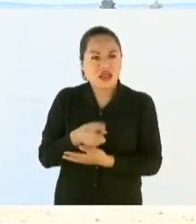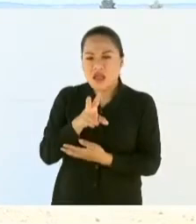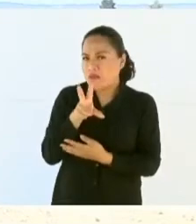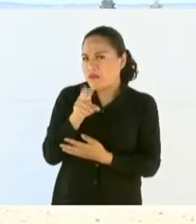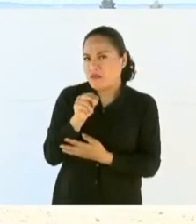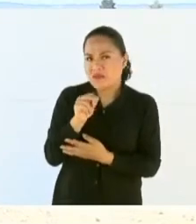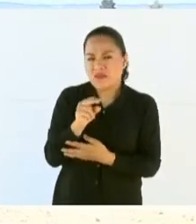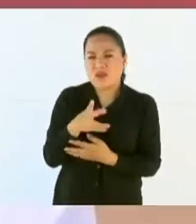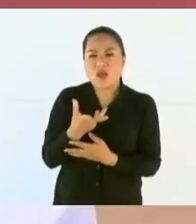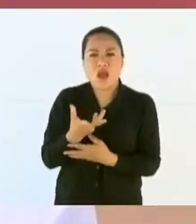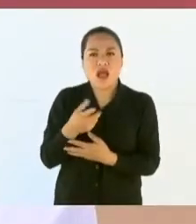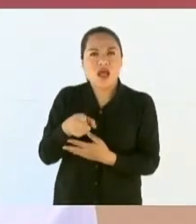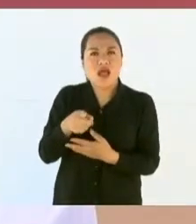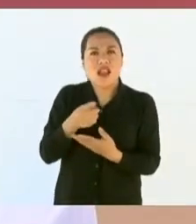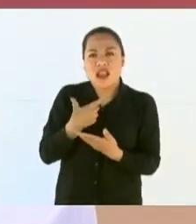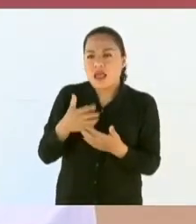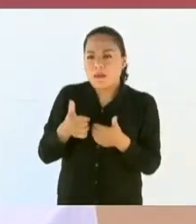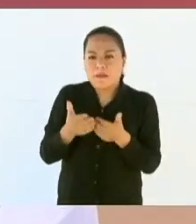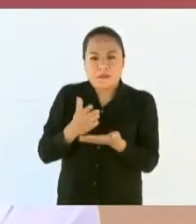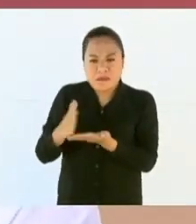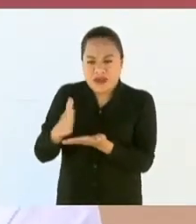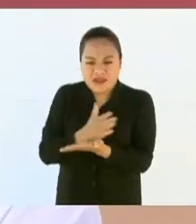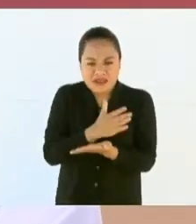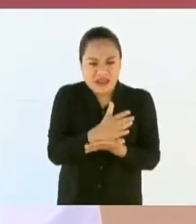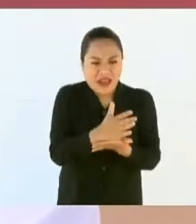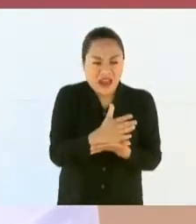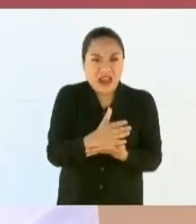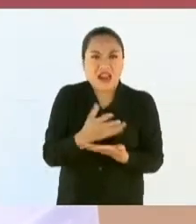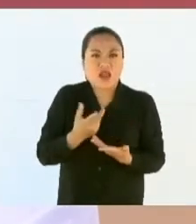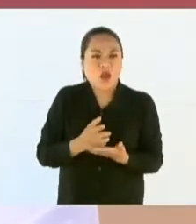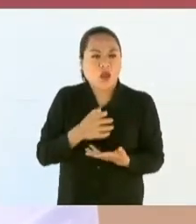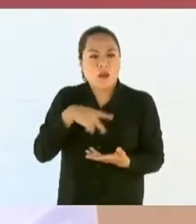privatizó la tierra, y que conste,